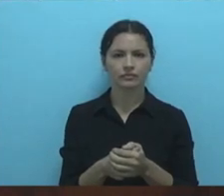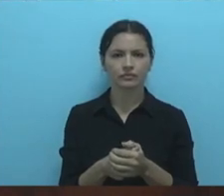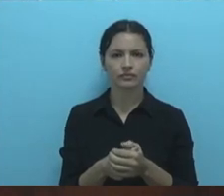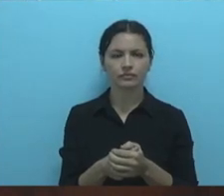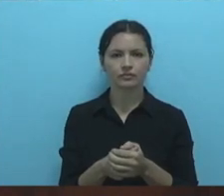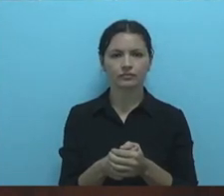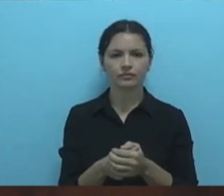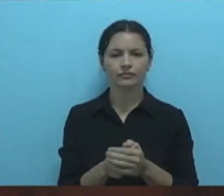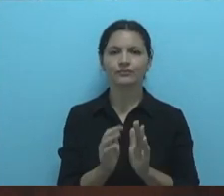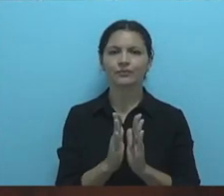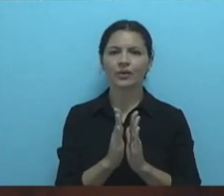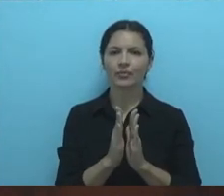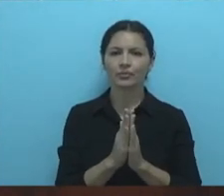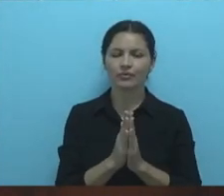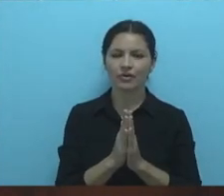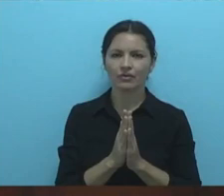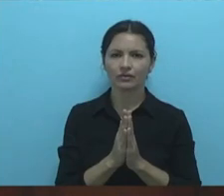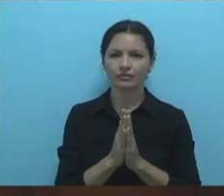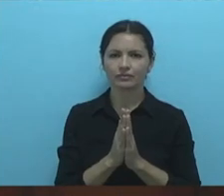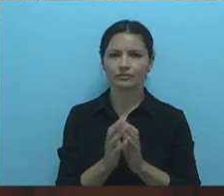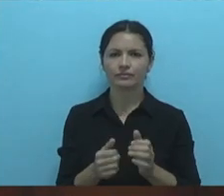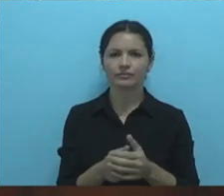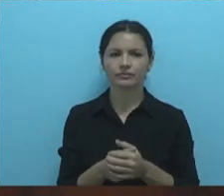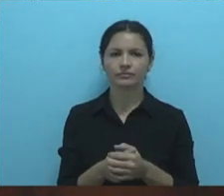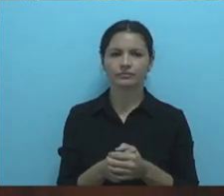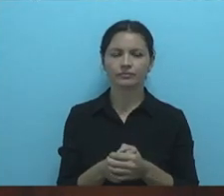por favor por favor